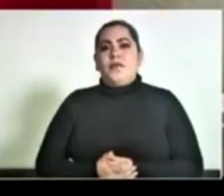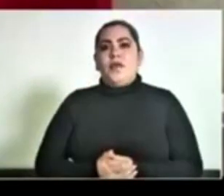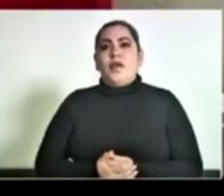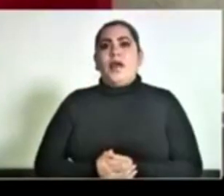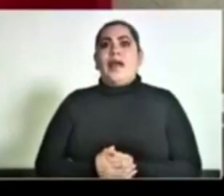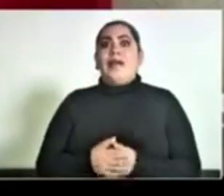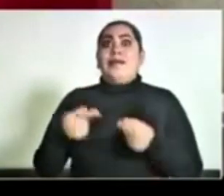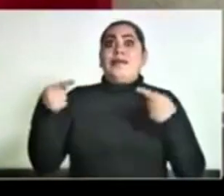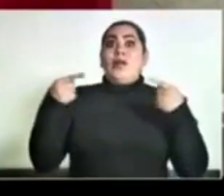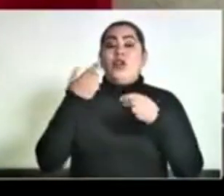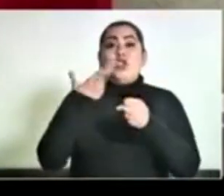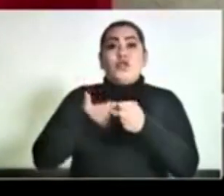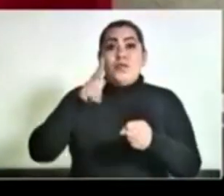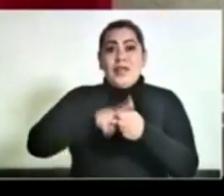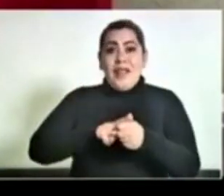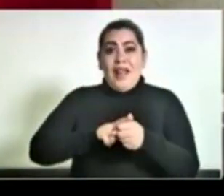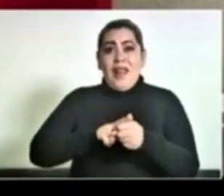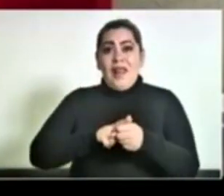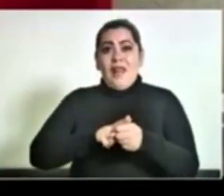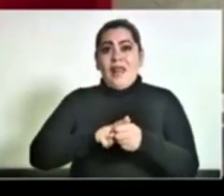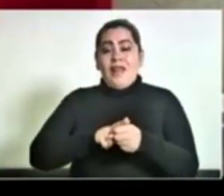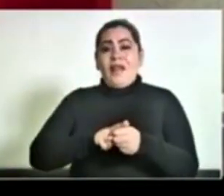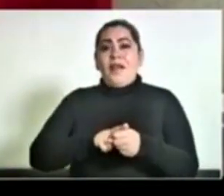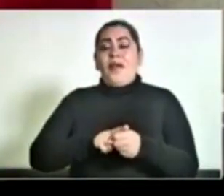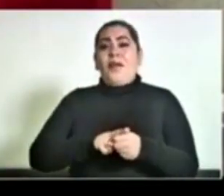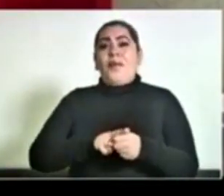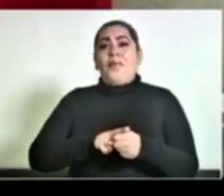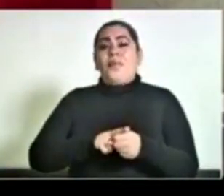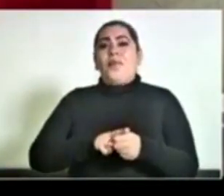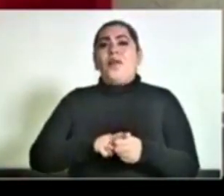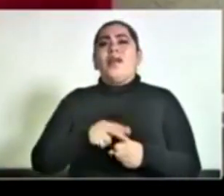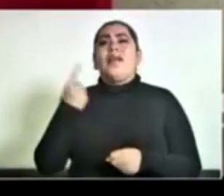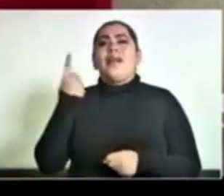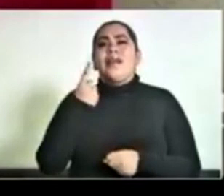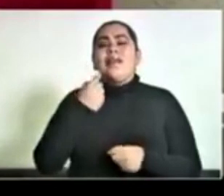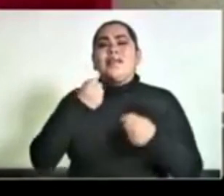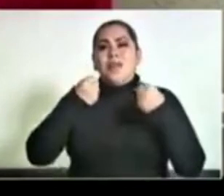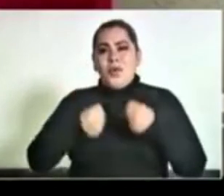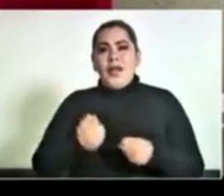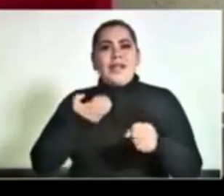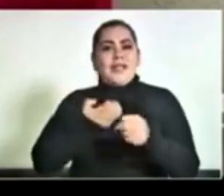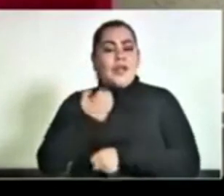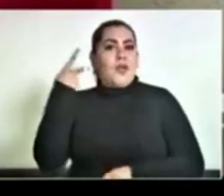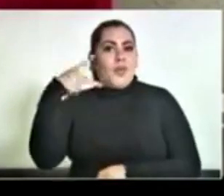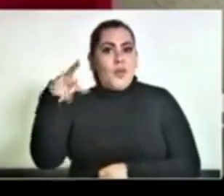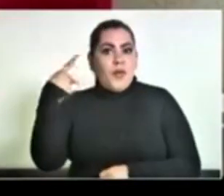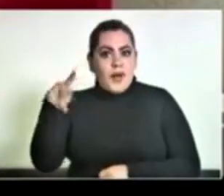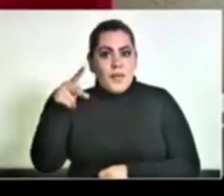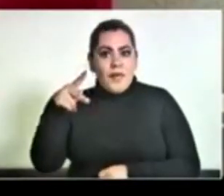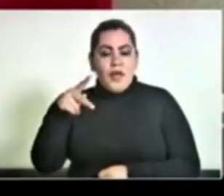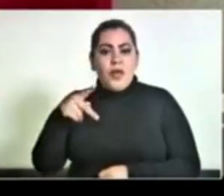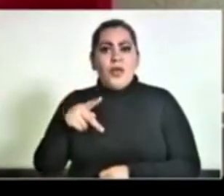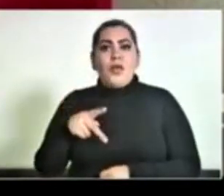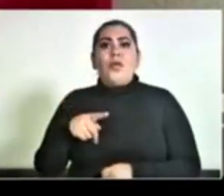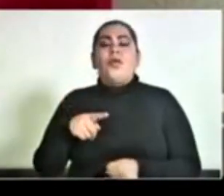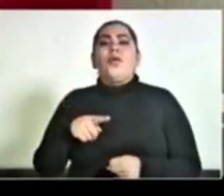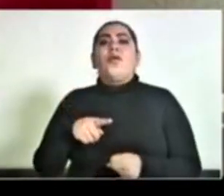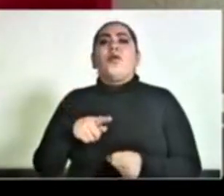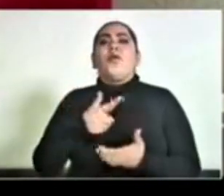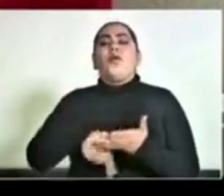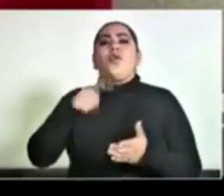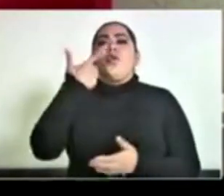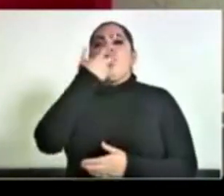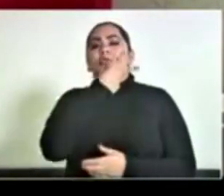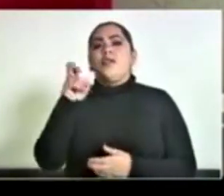En la competencia de hospitalizados de lo que son los servicios de salud del Estado de Puebla, en todas nuestras unidades